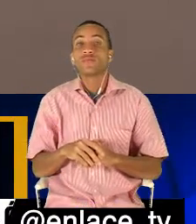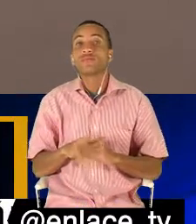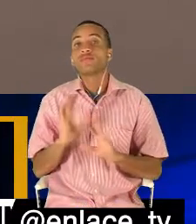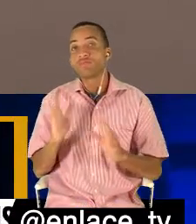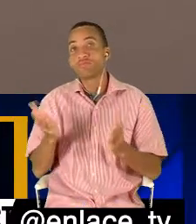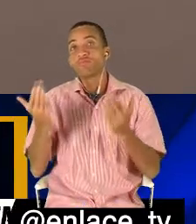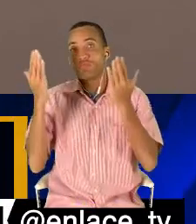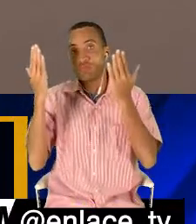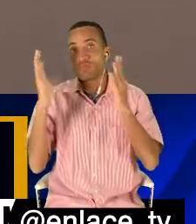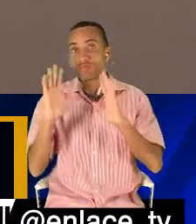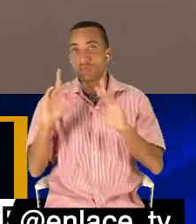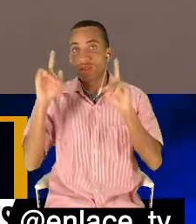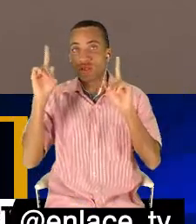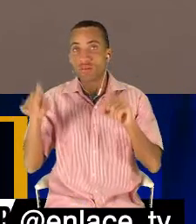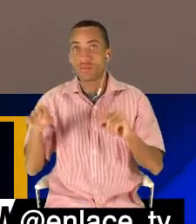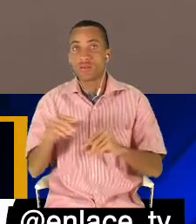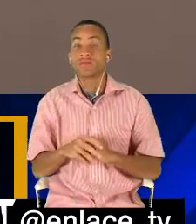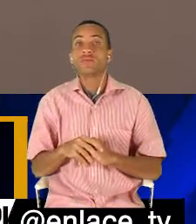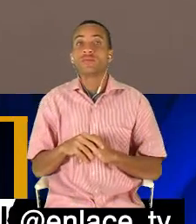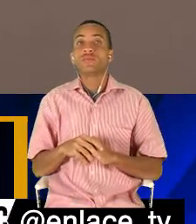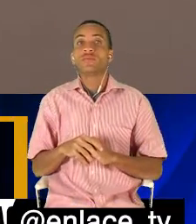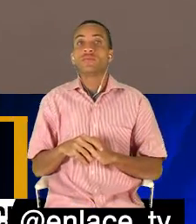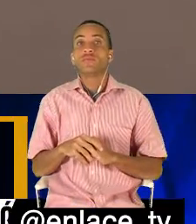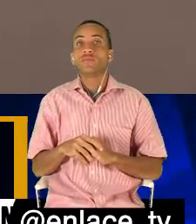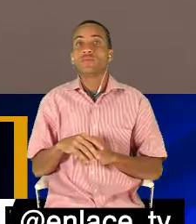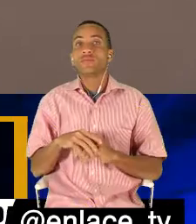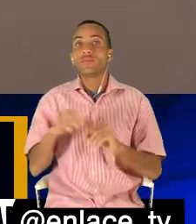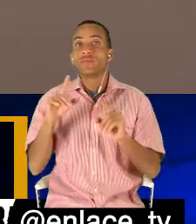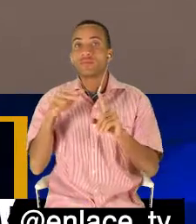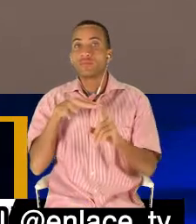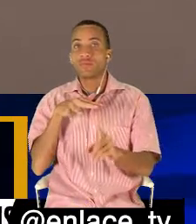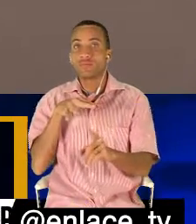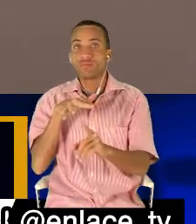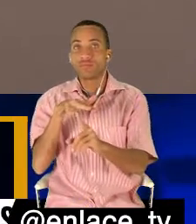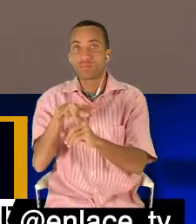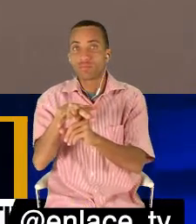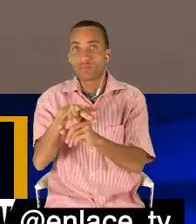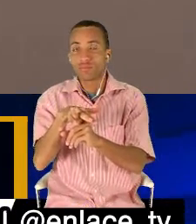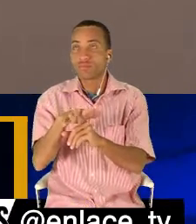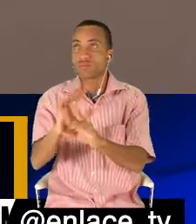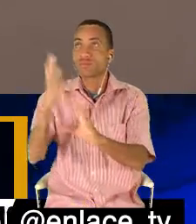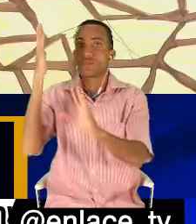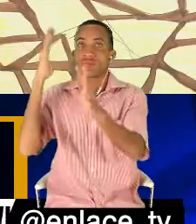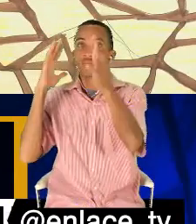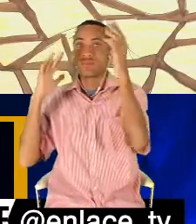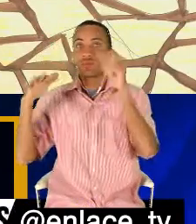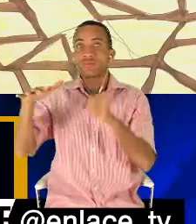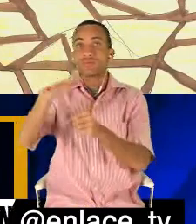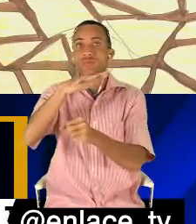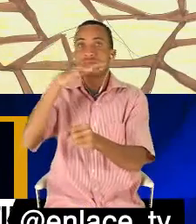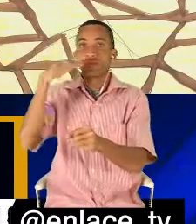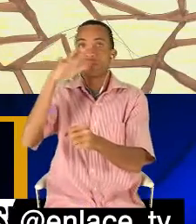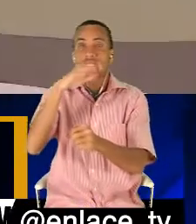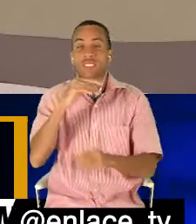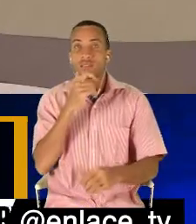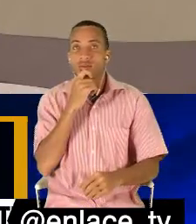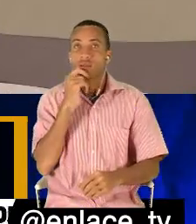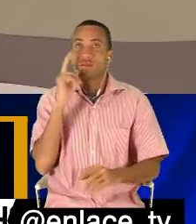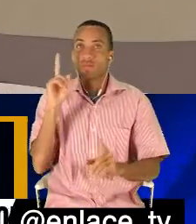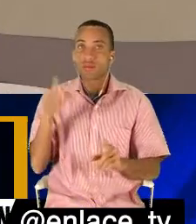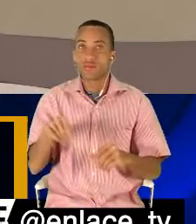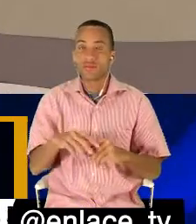beneficiosas, también está dando una gran relevancia a los impactos ambientales de esta actividad, a las incertidumbres que tiene. Yo creo que